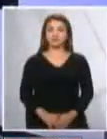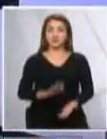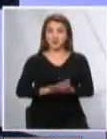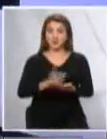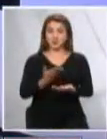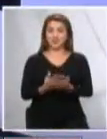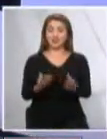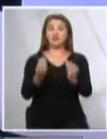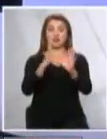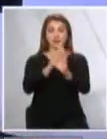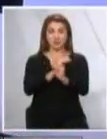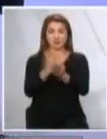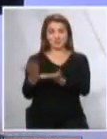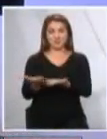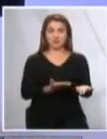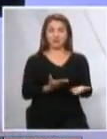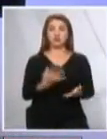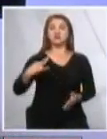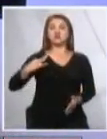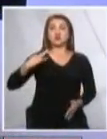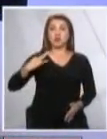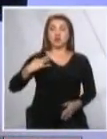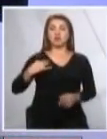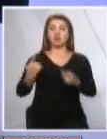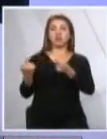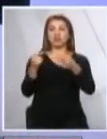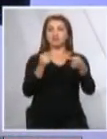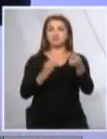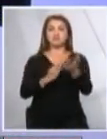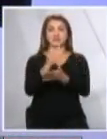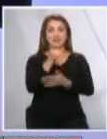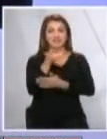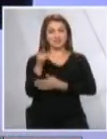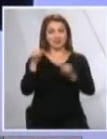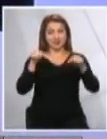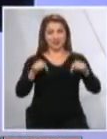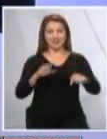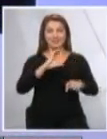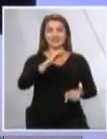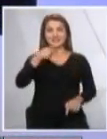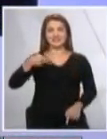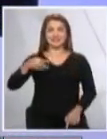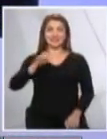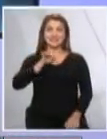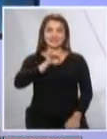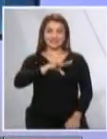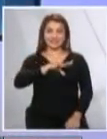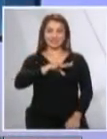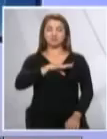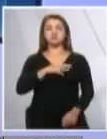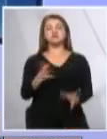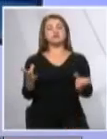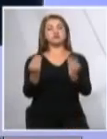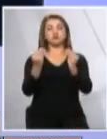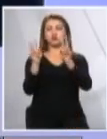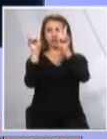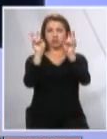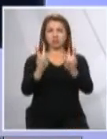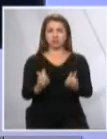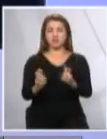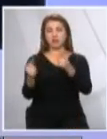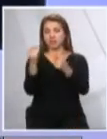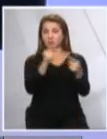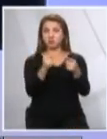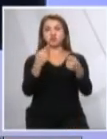¿Cómo están ustedes? Muy buenas noches. Bienvenidos a Ciudadanos, el debate con que parte la semana aquí en CNN Chile. Muchísimos temas para